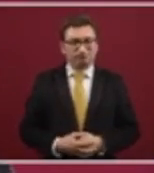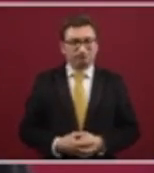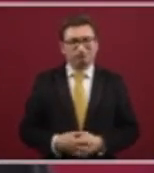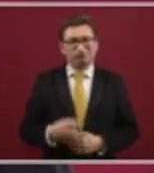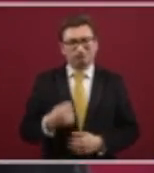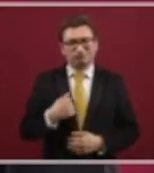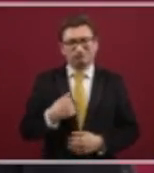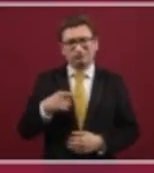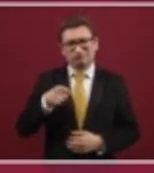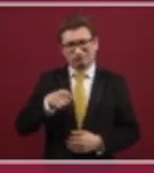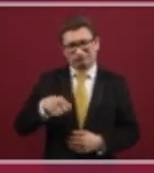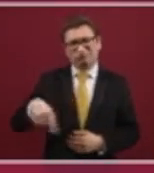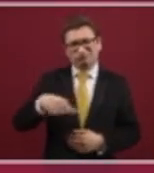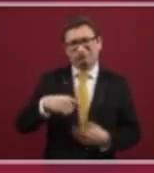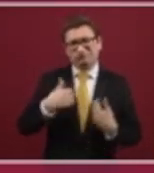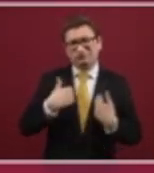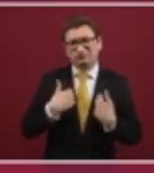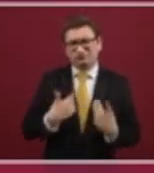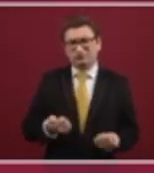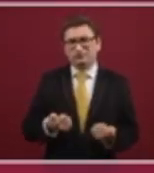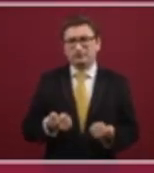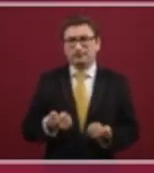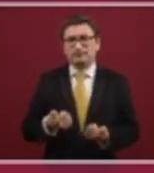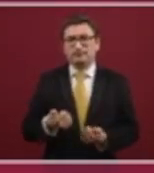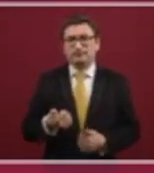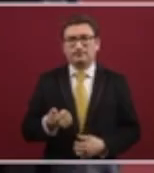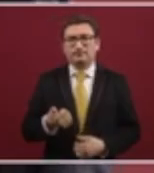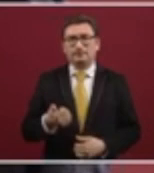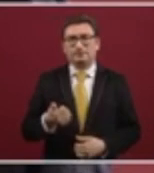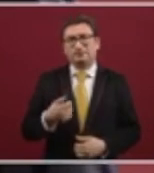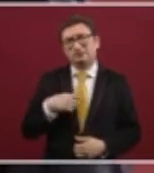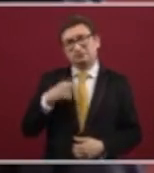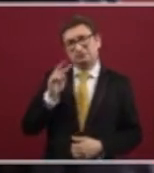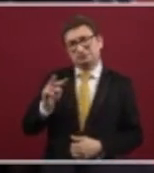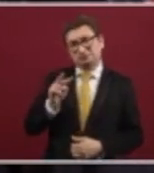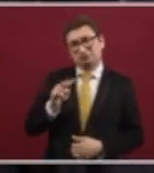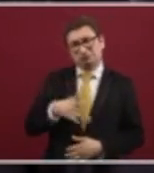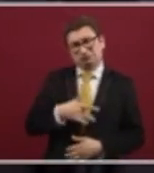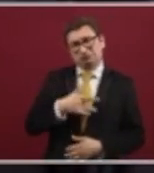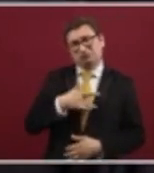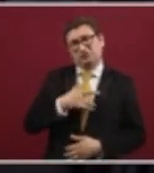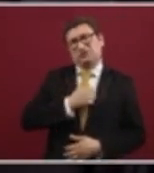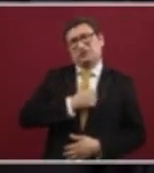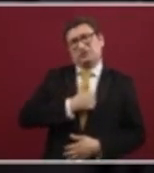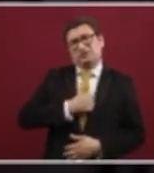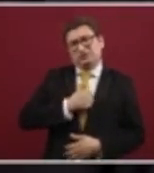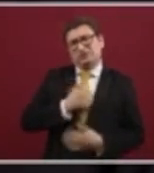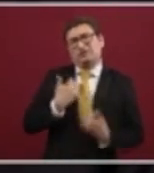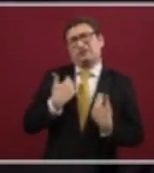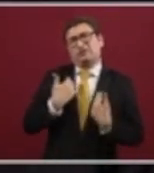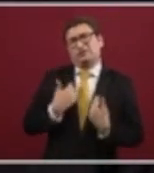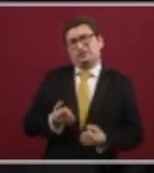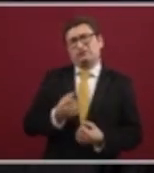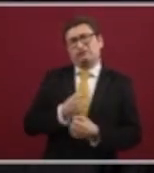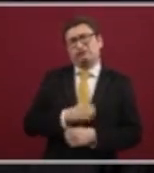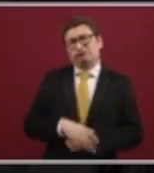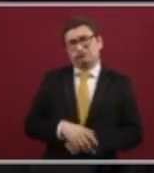comprendo, pues, me producen ternura, ternuritas, porque